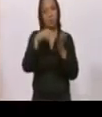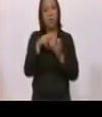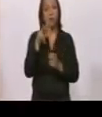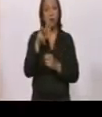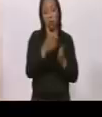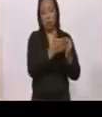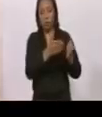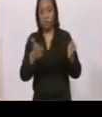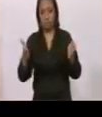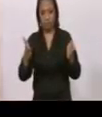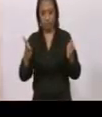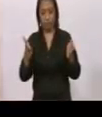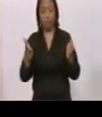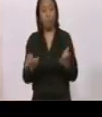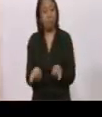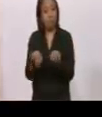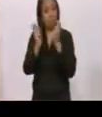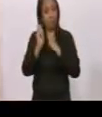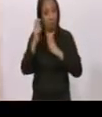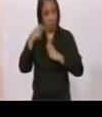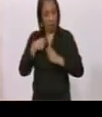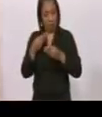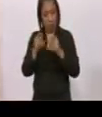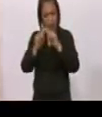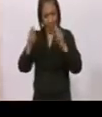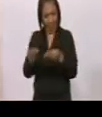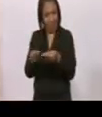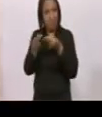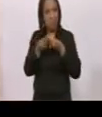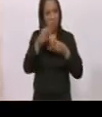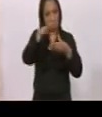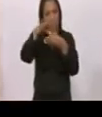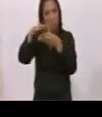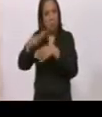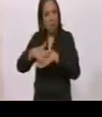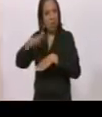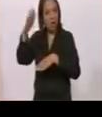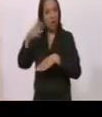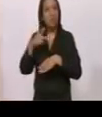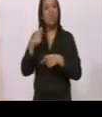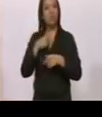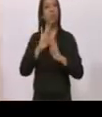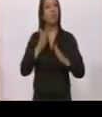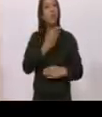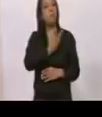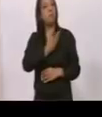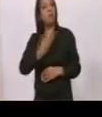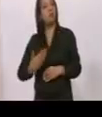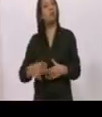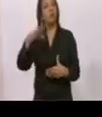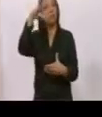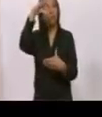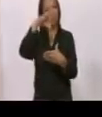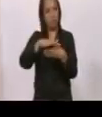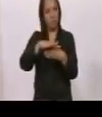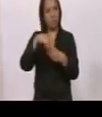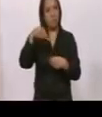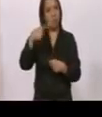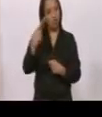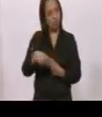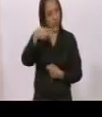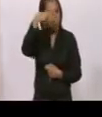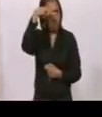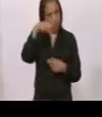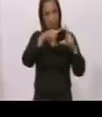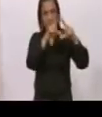2012-2018. Al recibir la constancia de mayoría que me acredita como presidente electo de los Estados